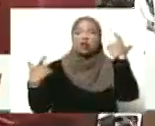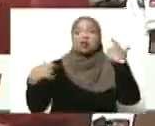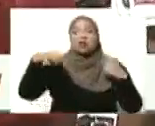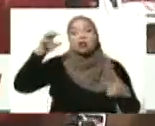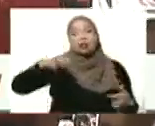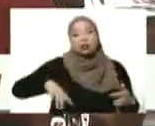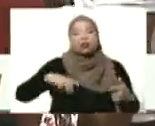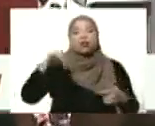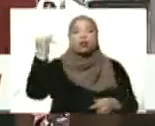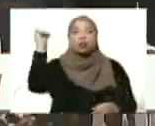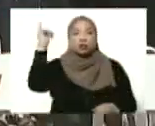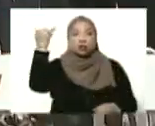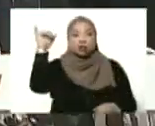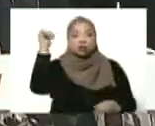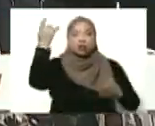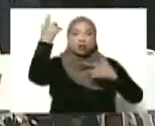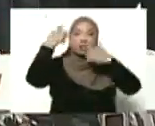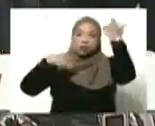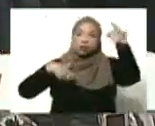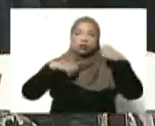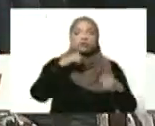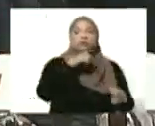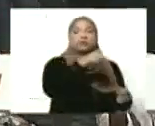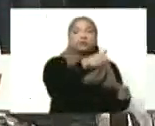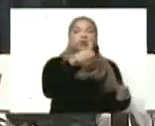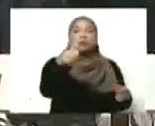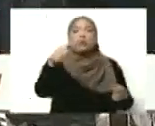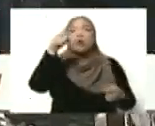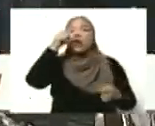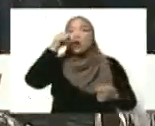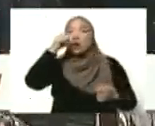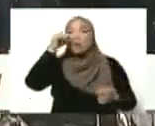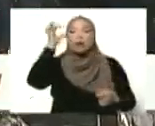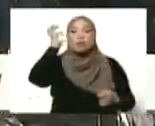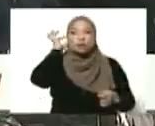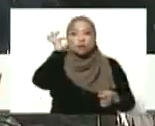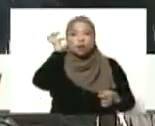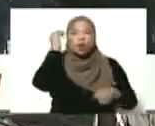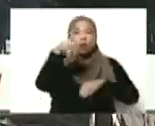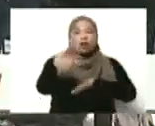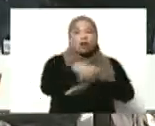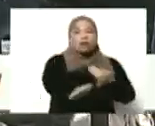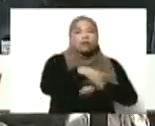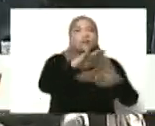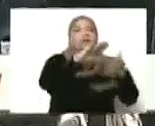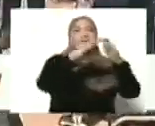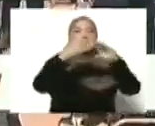estado Yaracuy, para cada uno de ustedes, mujeres y hombres, en cada calle, comunidad y UVC.